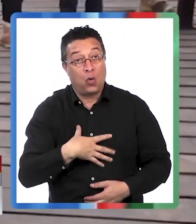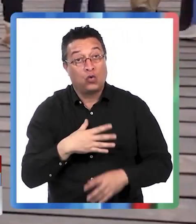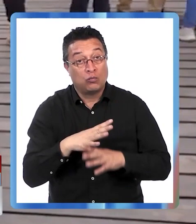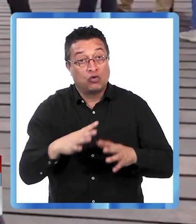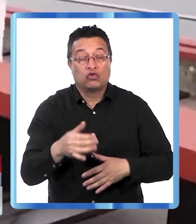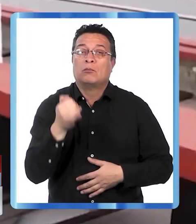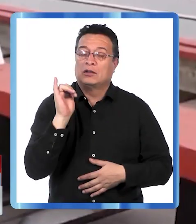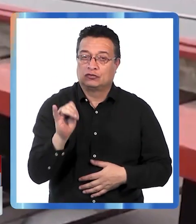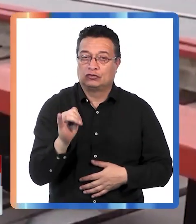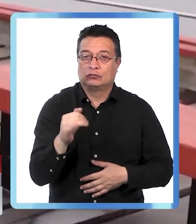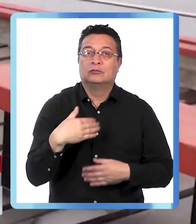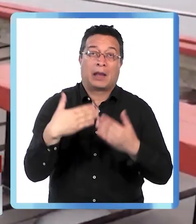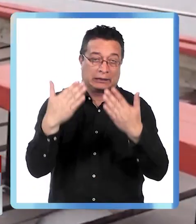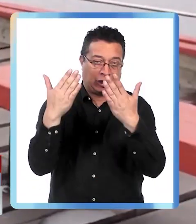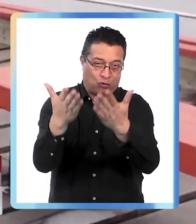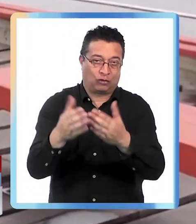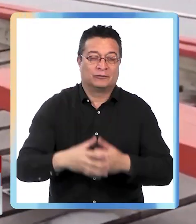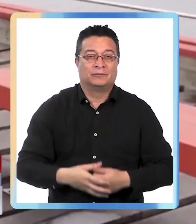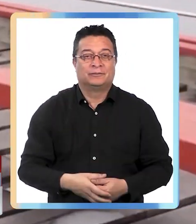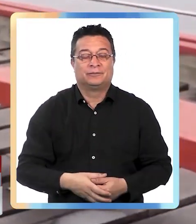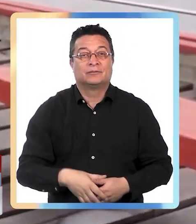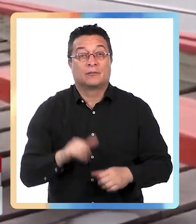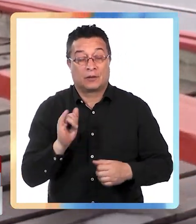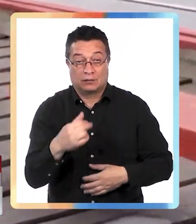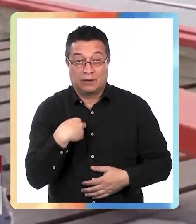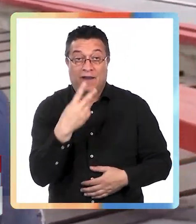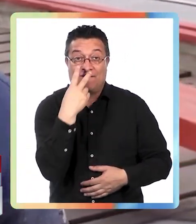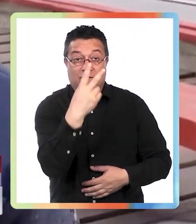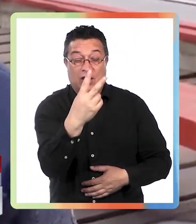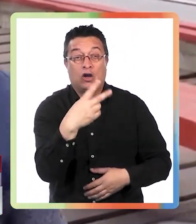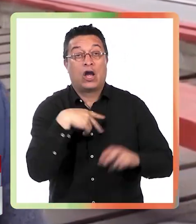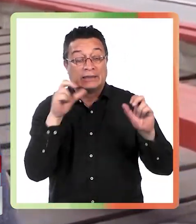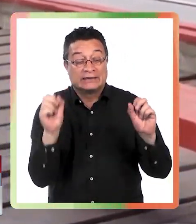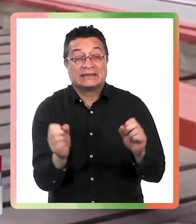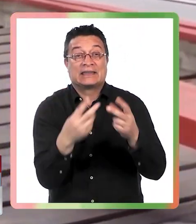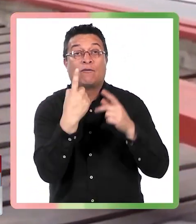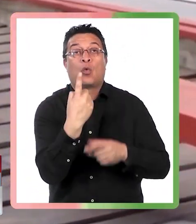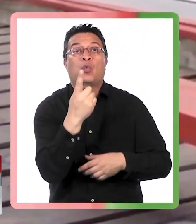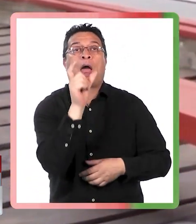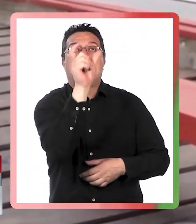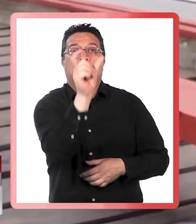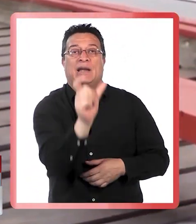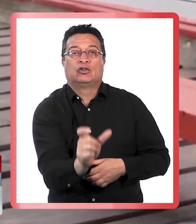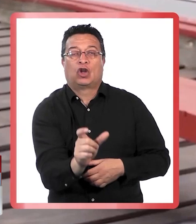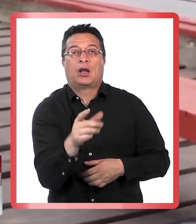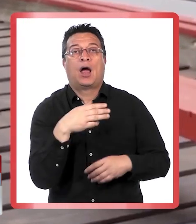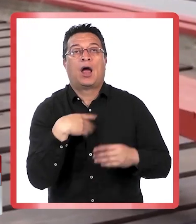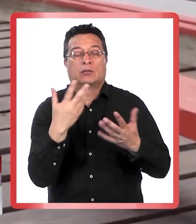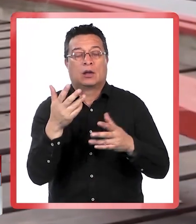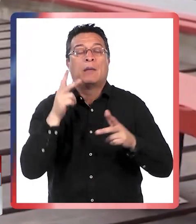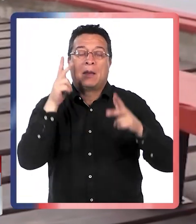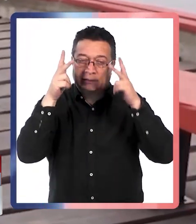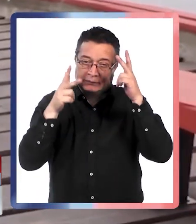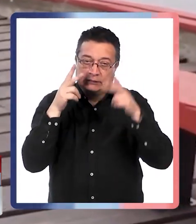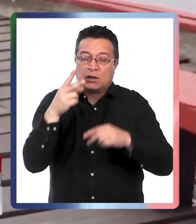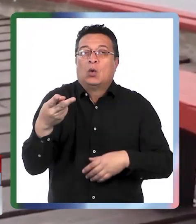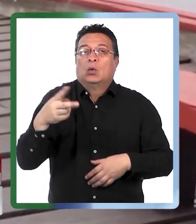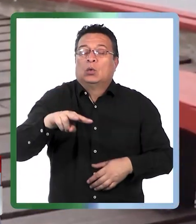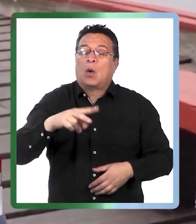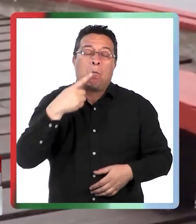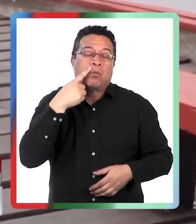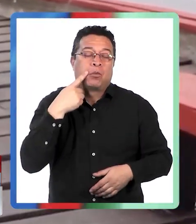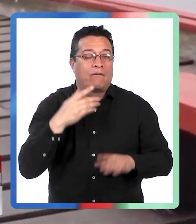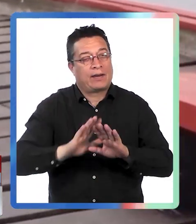y me saludó. Vi. ¿Sí? Que rescataron a una persona. ¿Ya? Pero estaban actuando. ¿Estaban actuando?